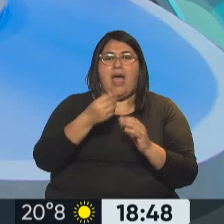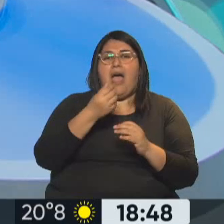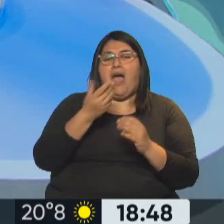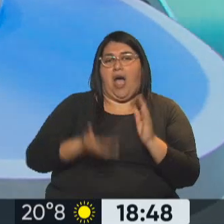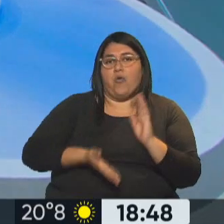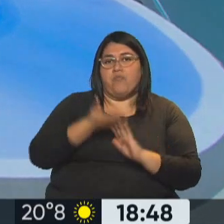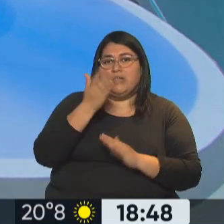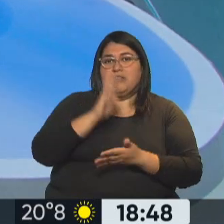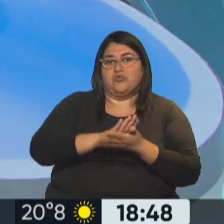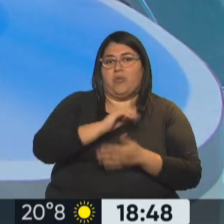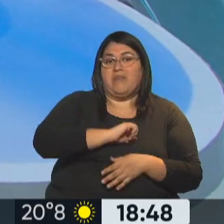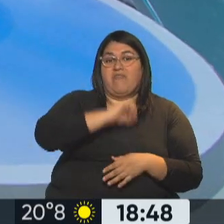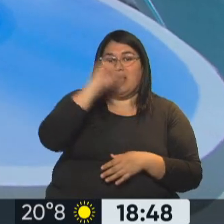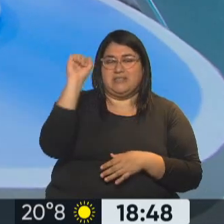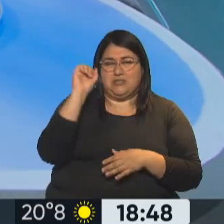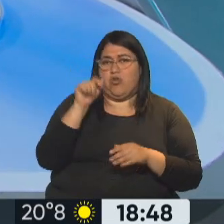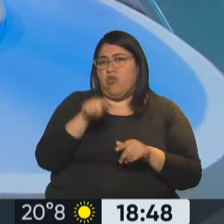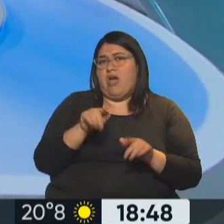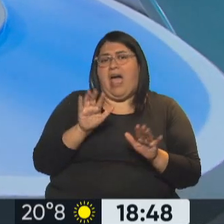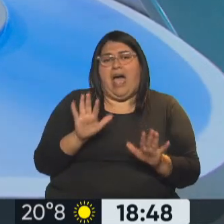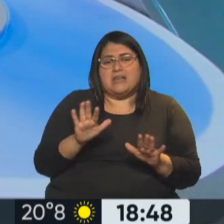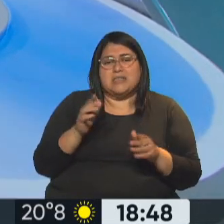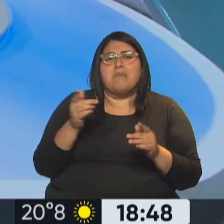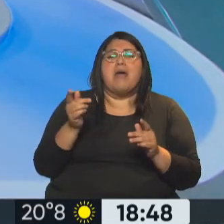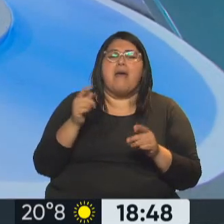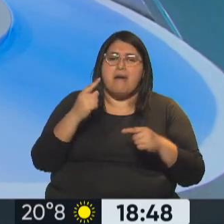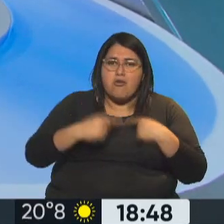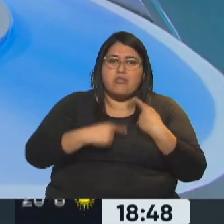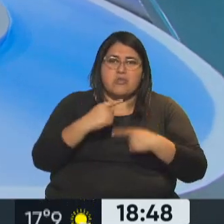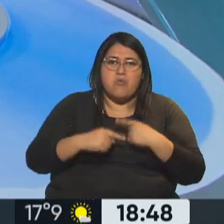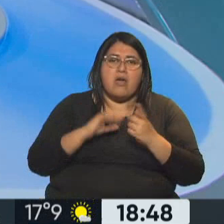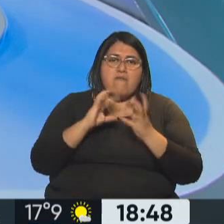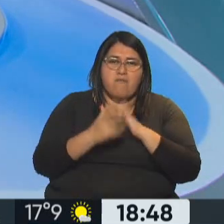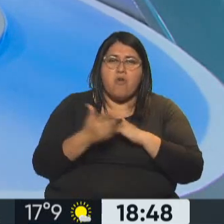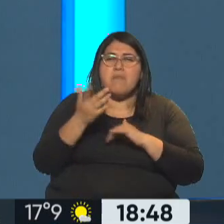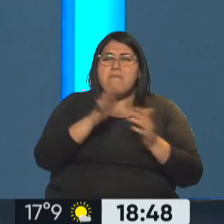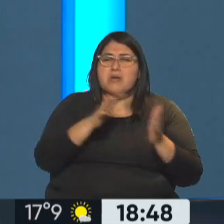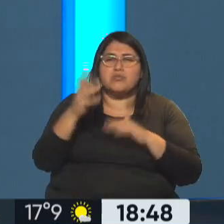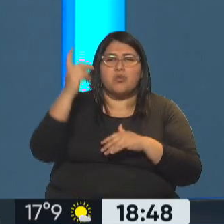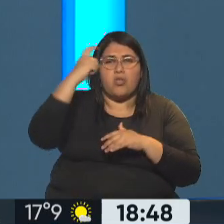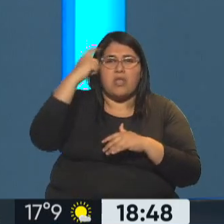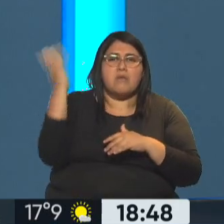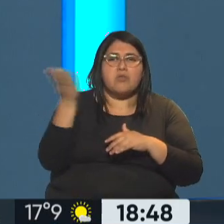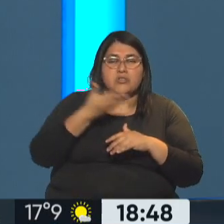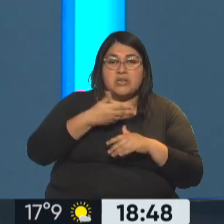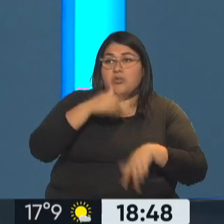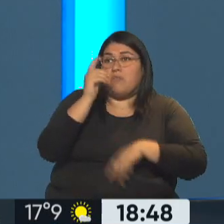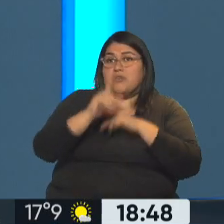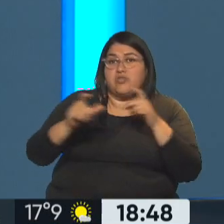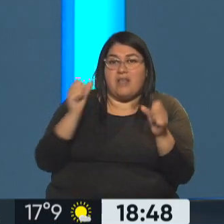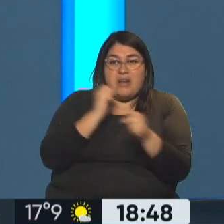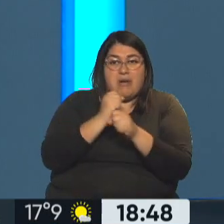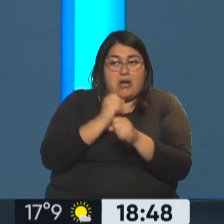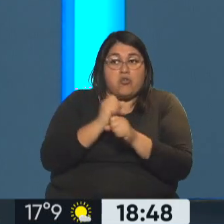venimos teniendo de la inflación, y es básicamente para seguir contemplando que solo alrededor del 10% de los trabajadores, ¿sí?, en relación